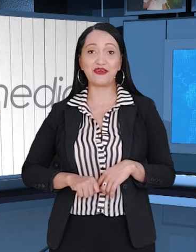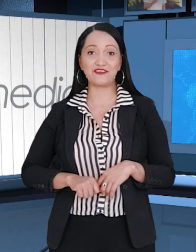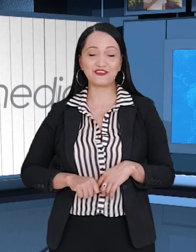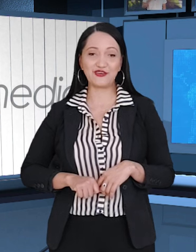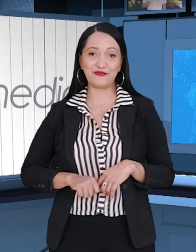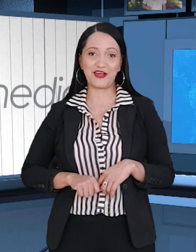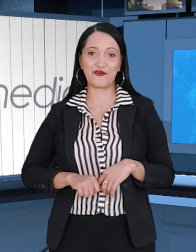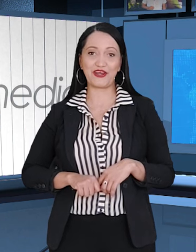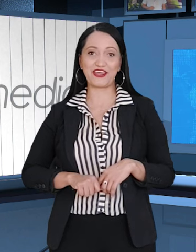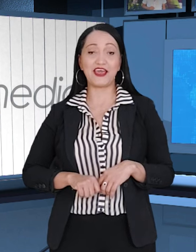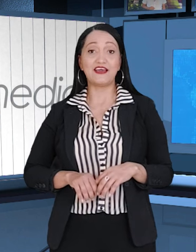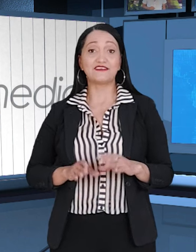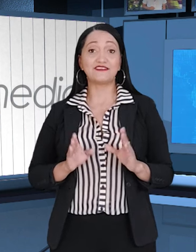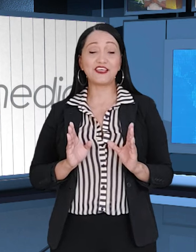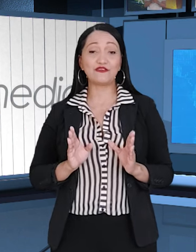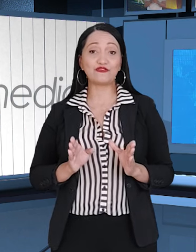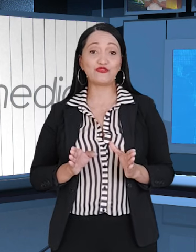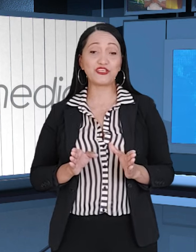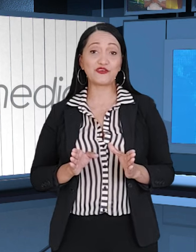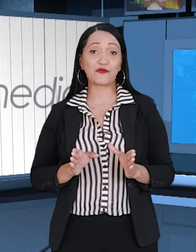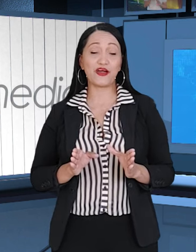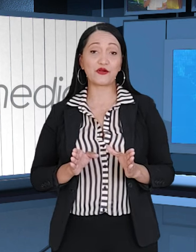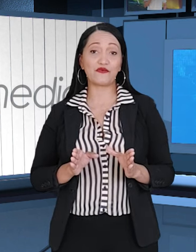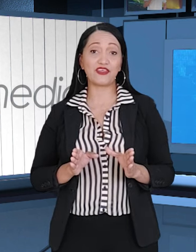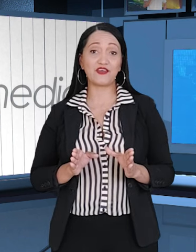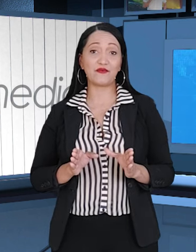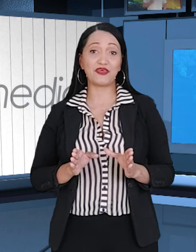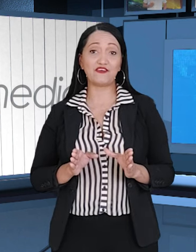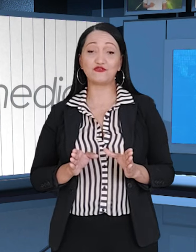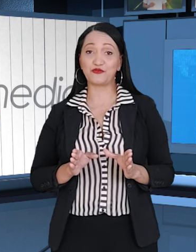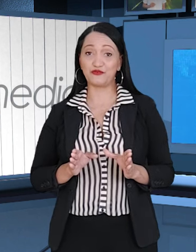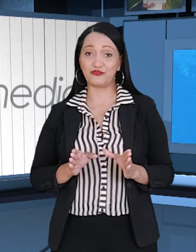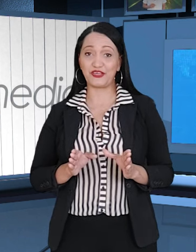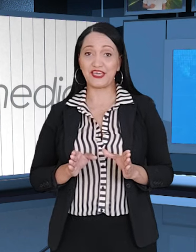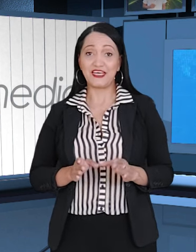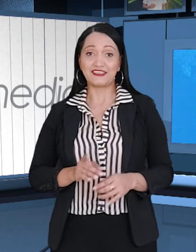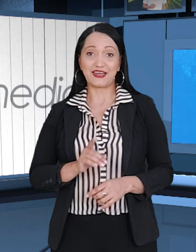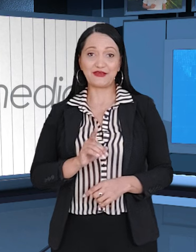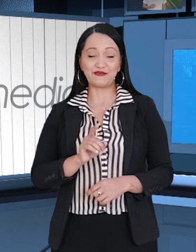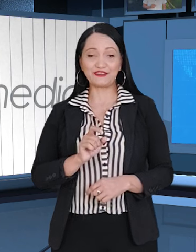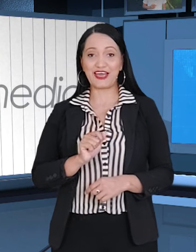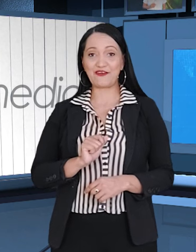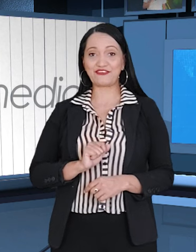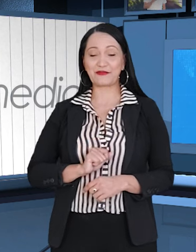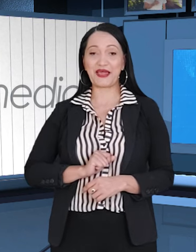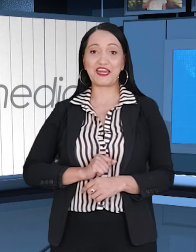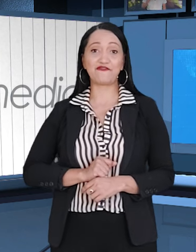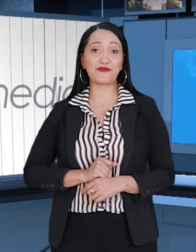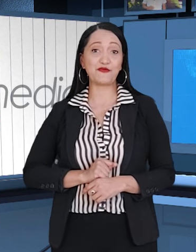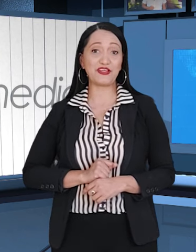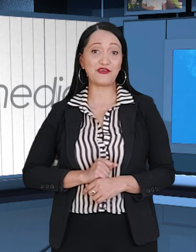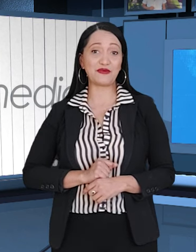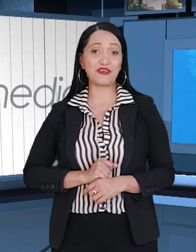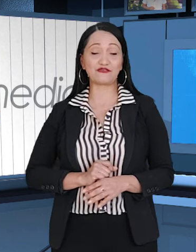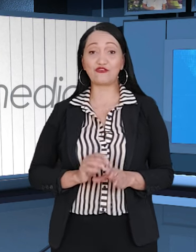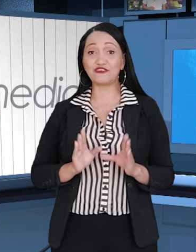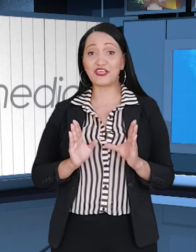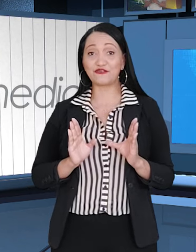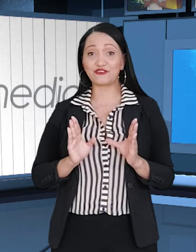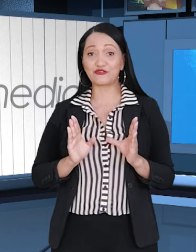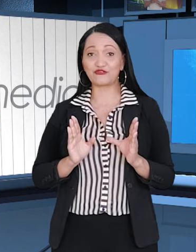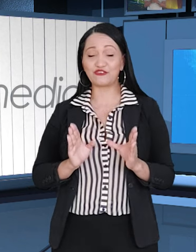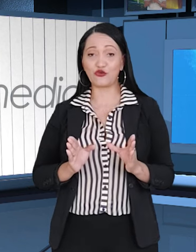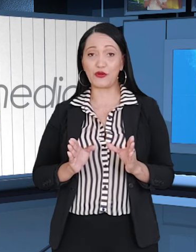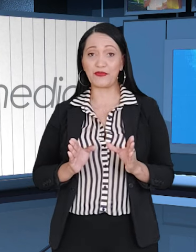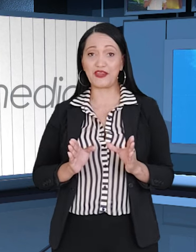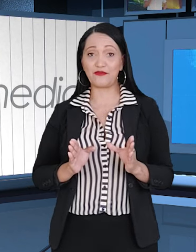como DarioMedios_Nick. Síguenos en Twitter como @DarioMedios.Nick. Dale me gusta a nuestra página en Facebook Darío Medios o